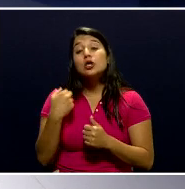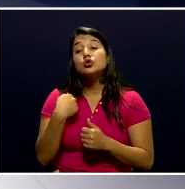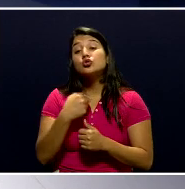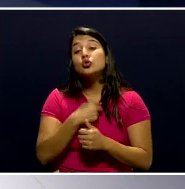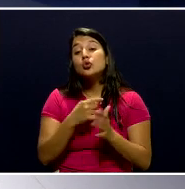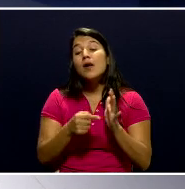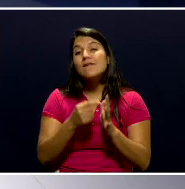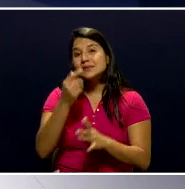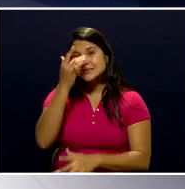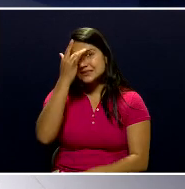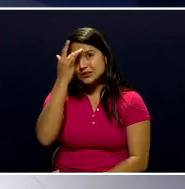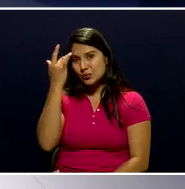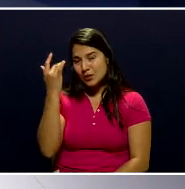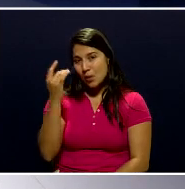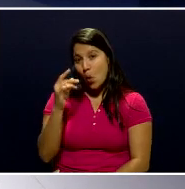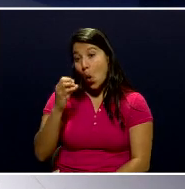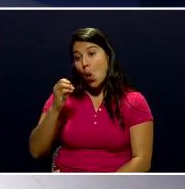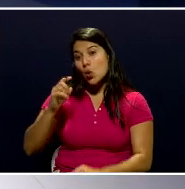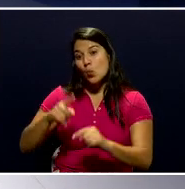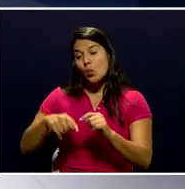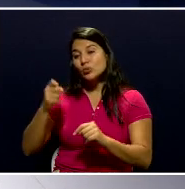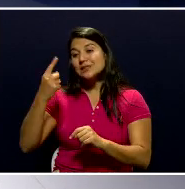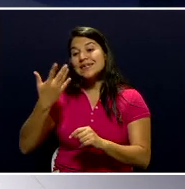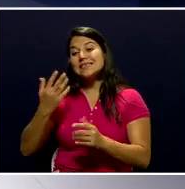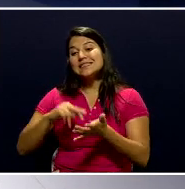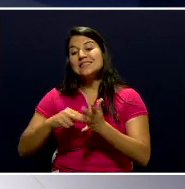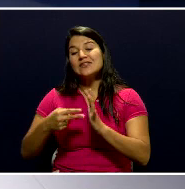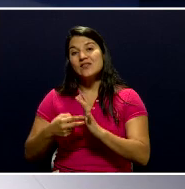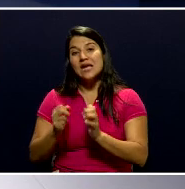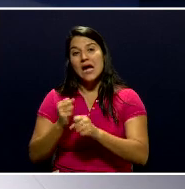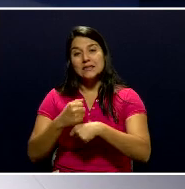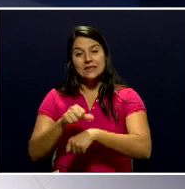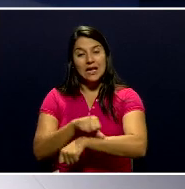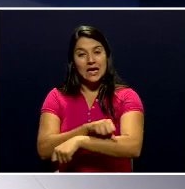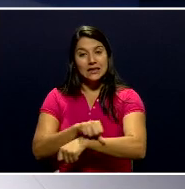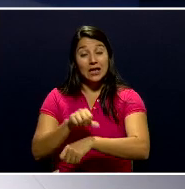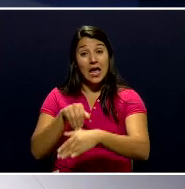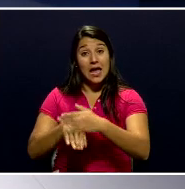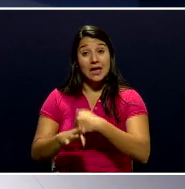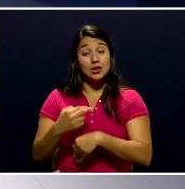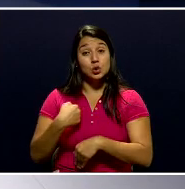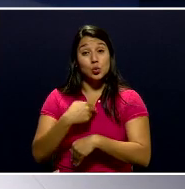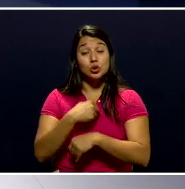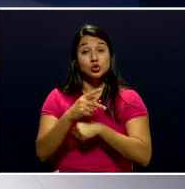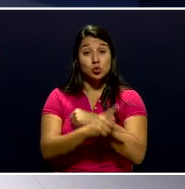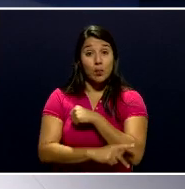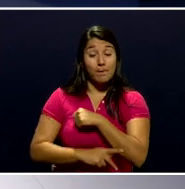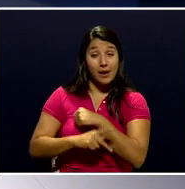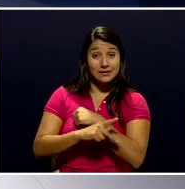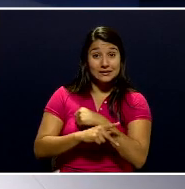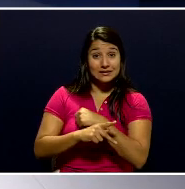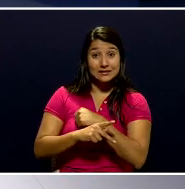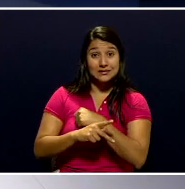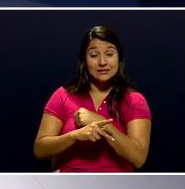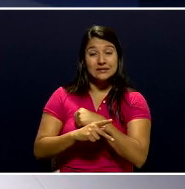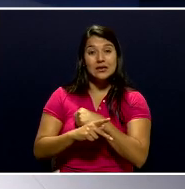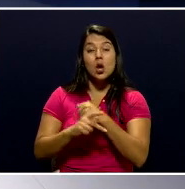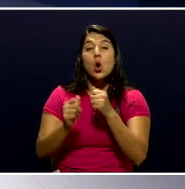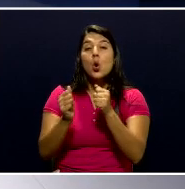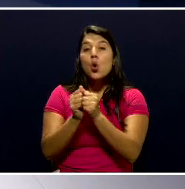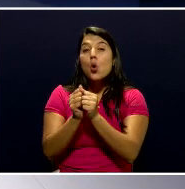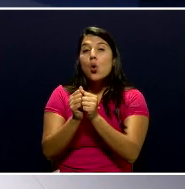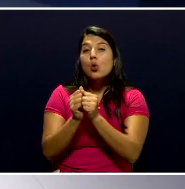entender qué es hacer arquitectura en un país y en un contexto de paisaje